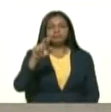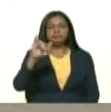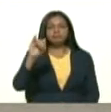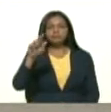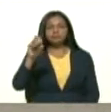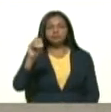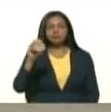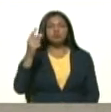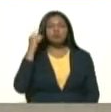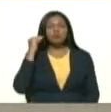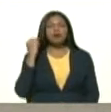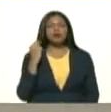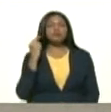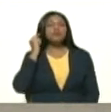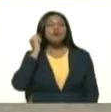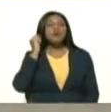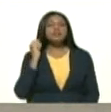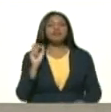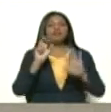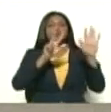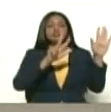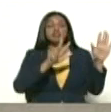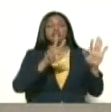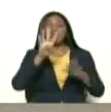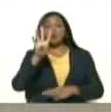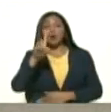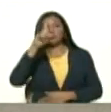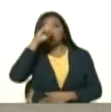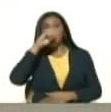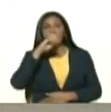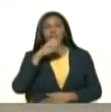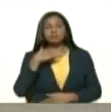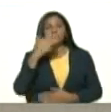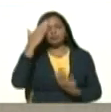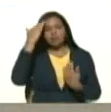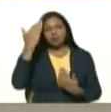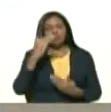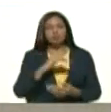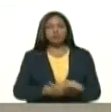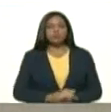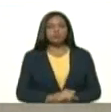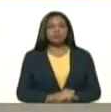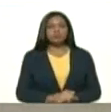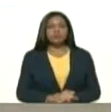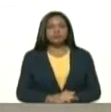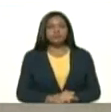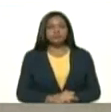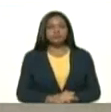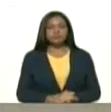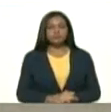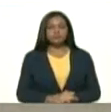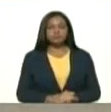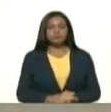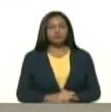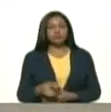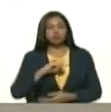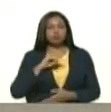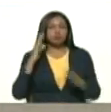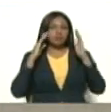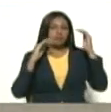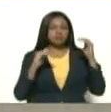Una mujer de 84 años, mi saludo, mi compañía, la estamos